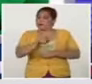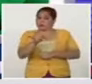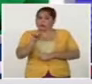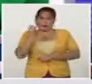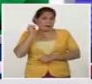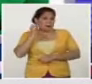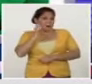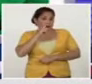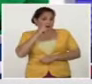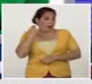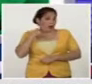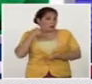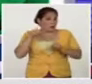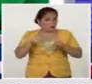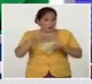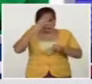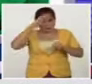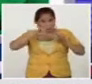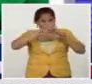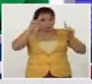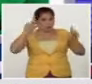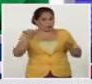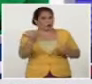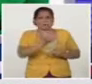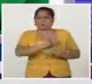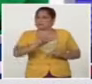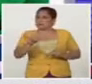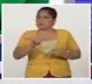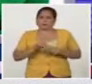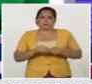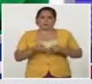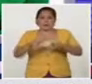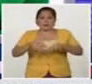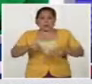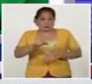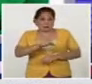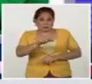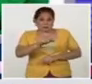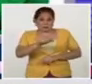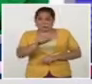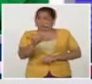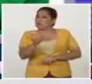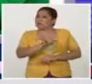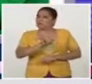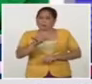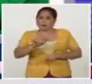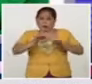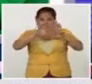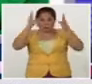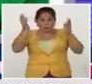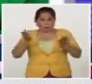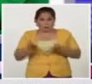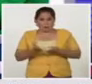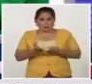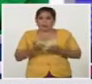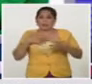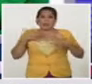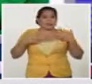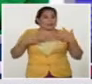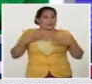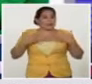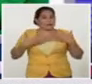año, eso nos ha pasado en determinados momentos, y recientemente, pues las actividades de celebración muy